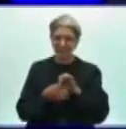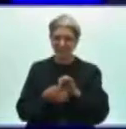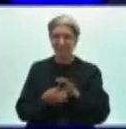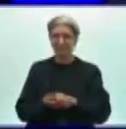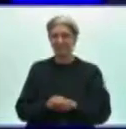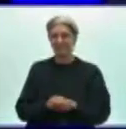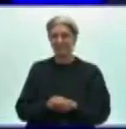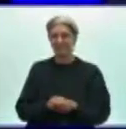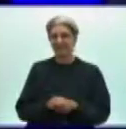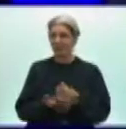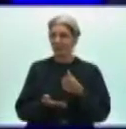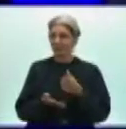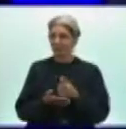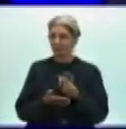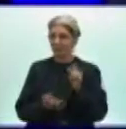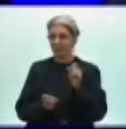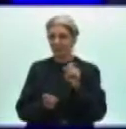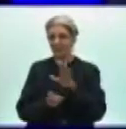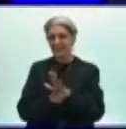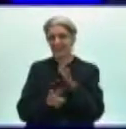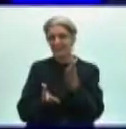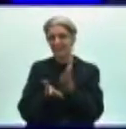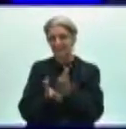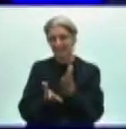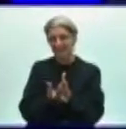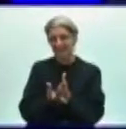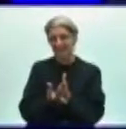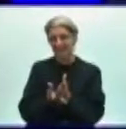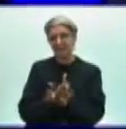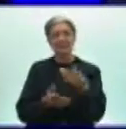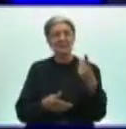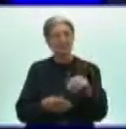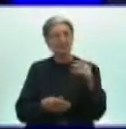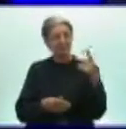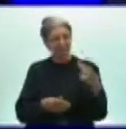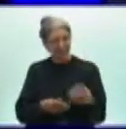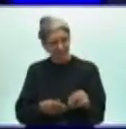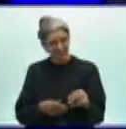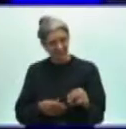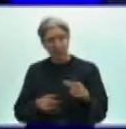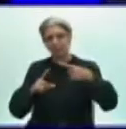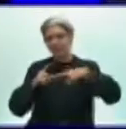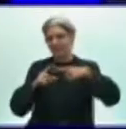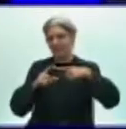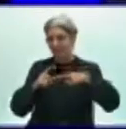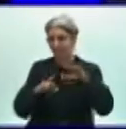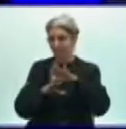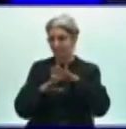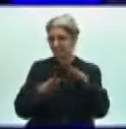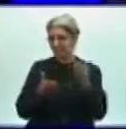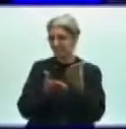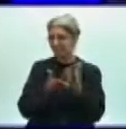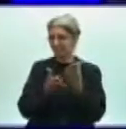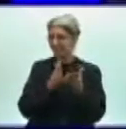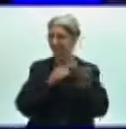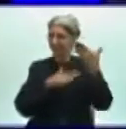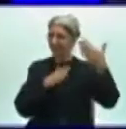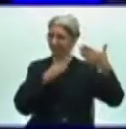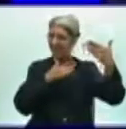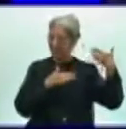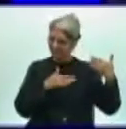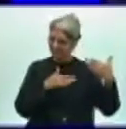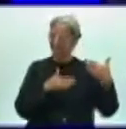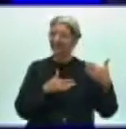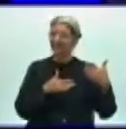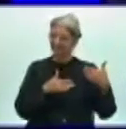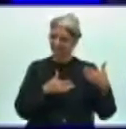a continuar, a comenzar nuestra clase de hoy, que es una sistematización de los contenidos ya estudiados por ustedes en estas teleclases y que ustedes